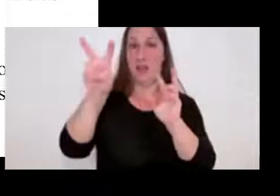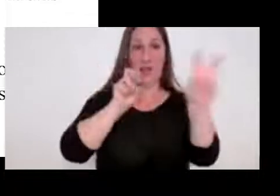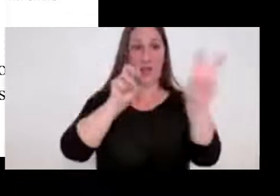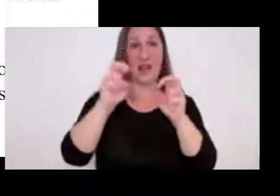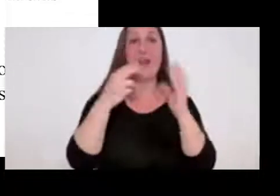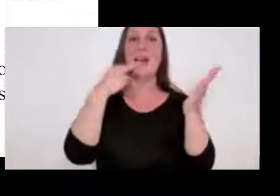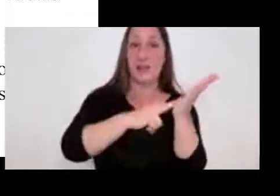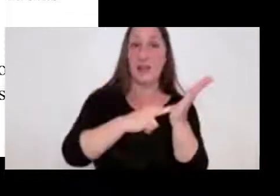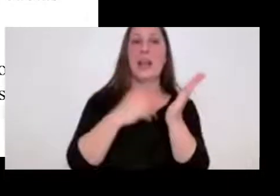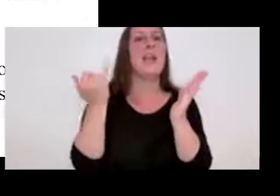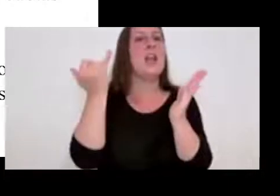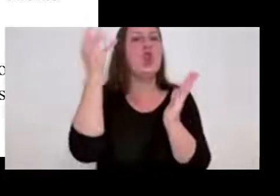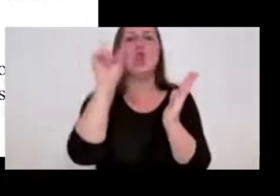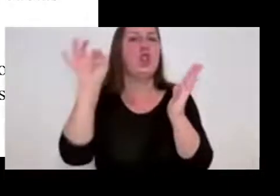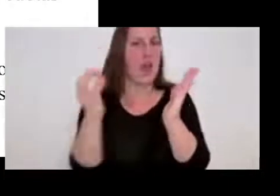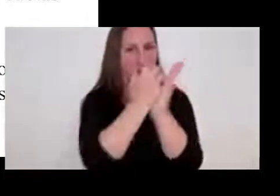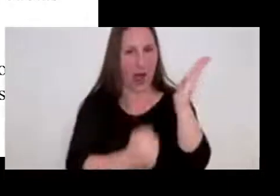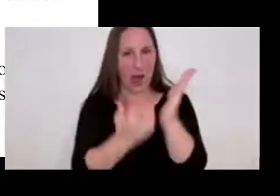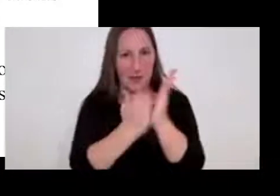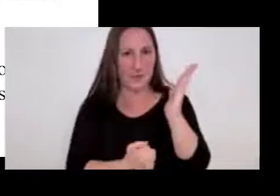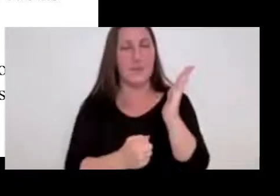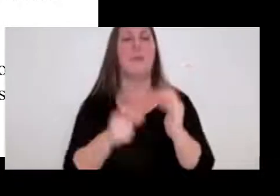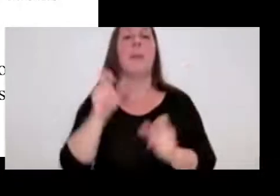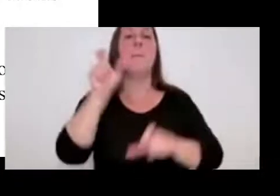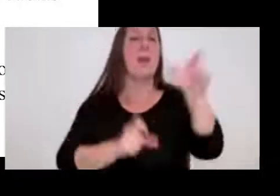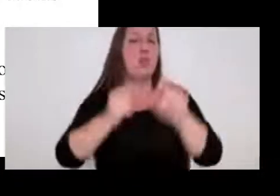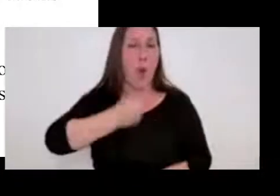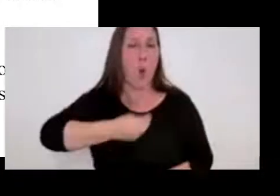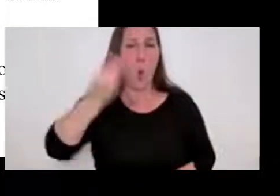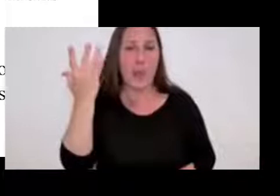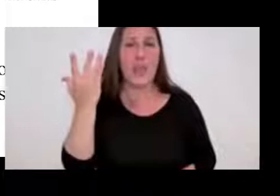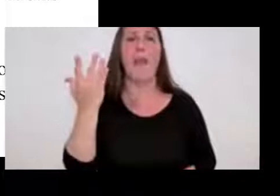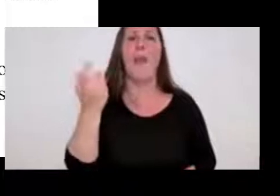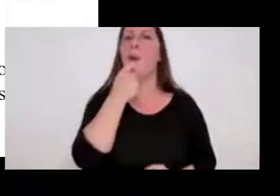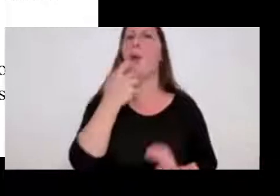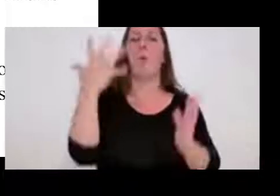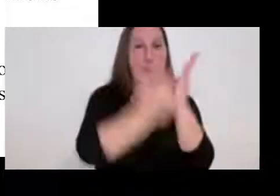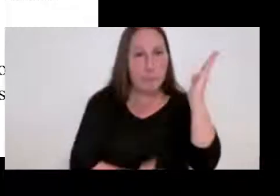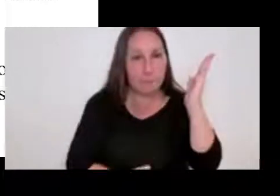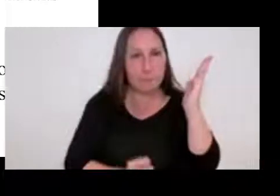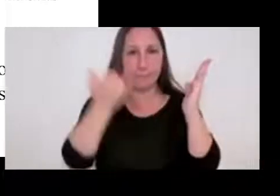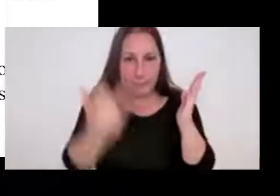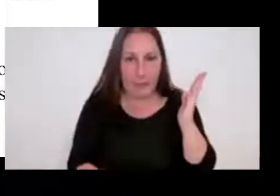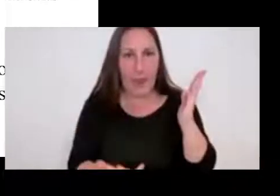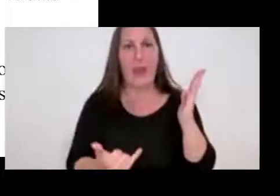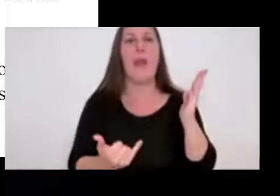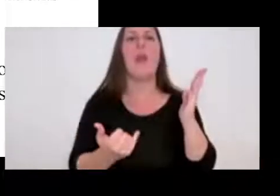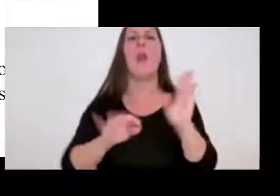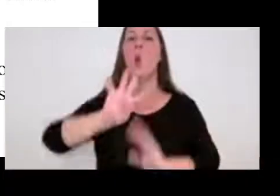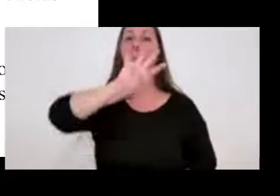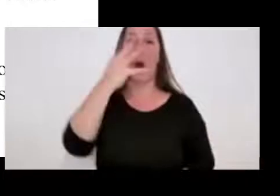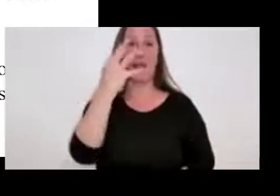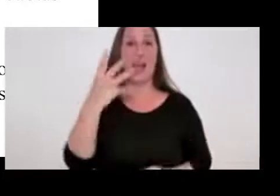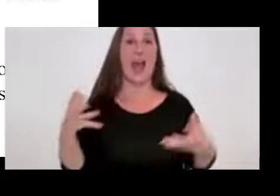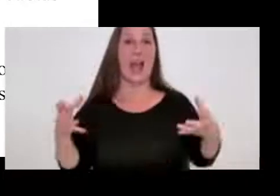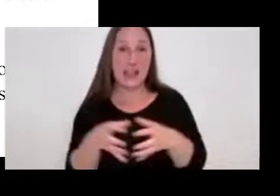y no alcanzadas, que toda persona que sufre retención sobre cuarta categoría,